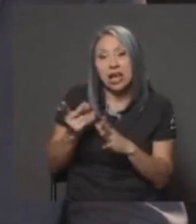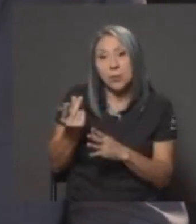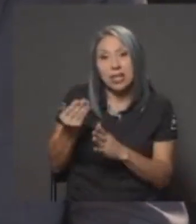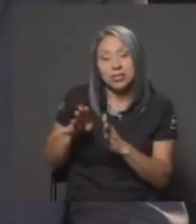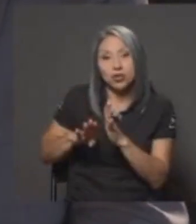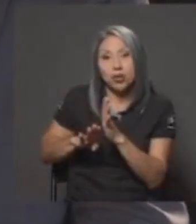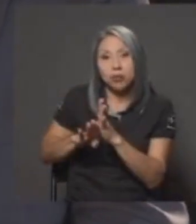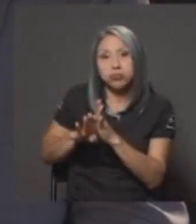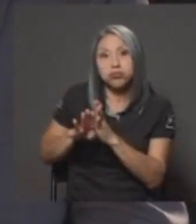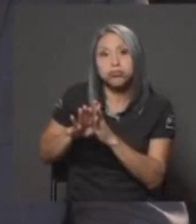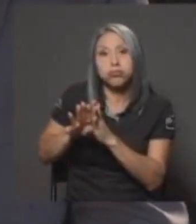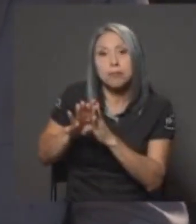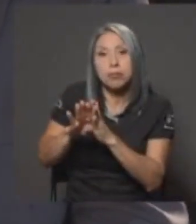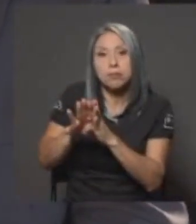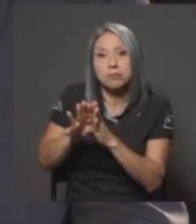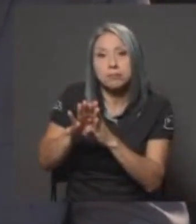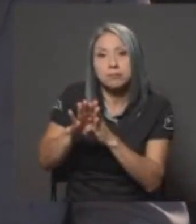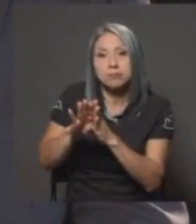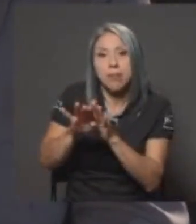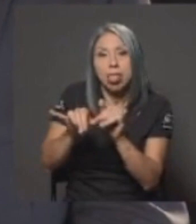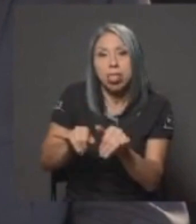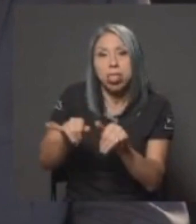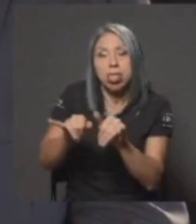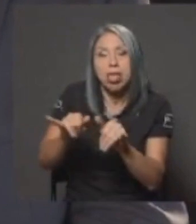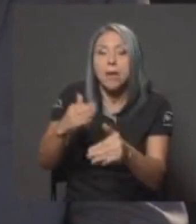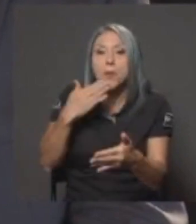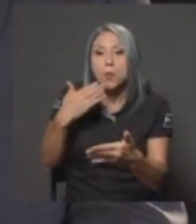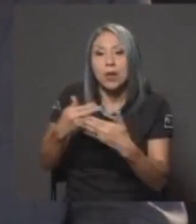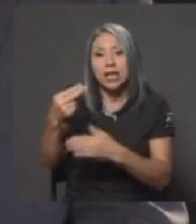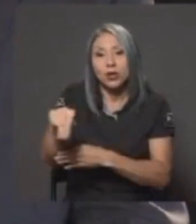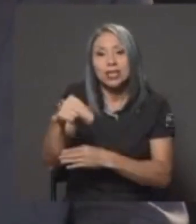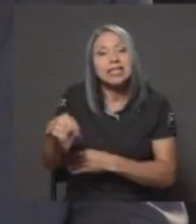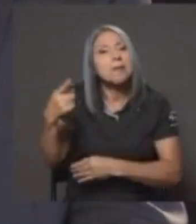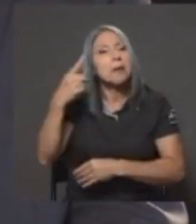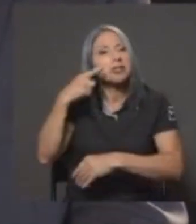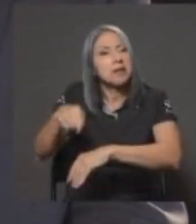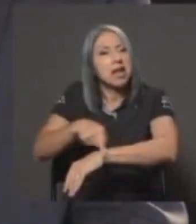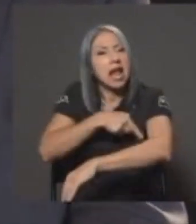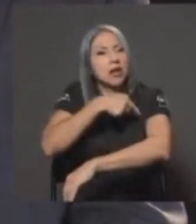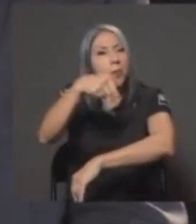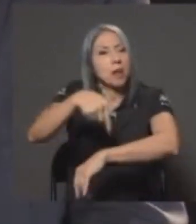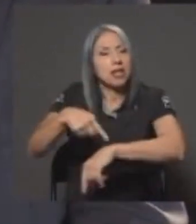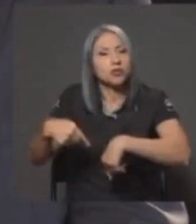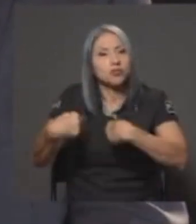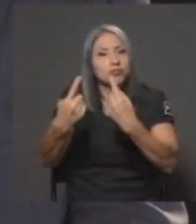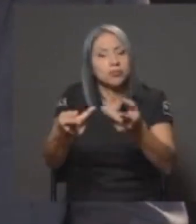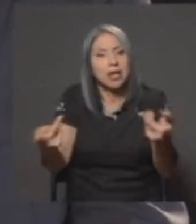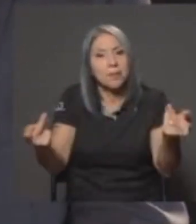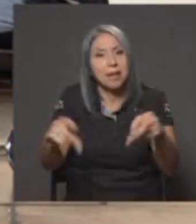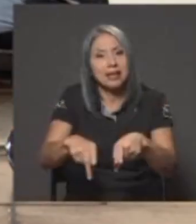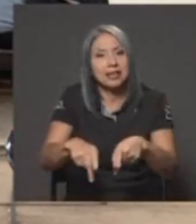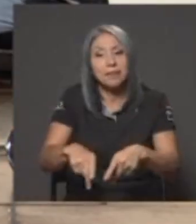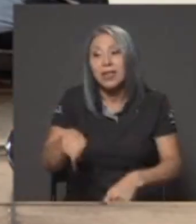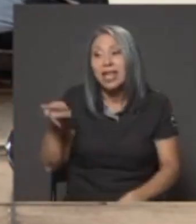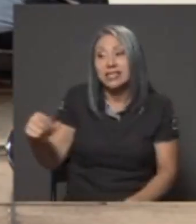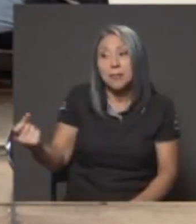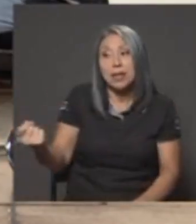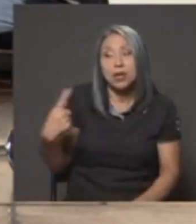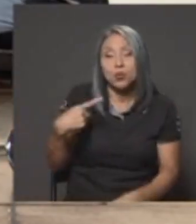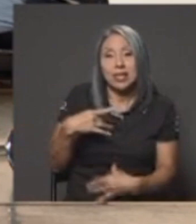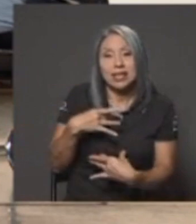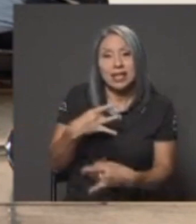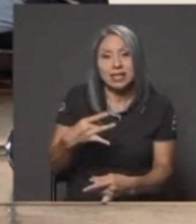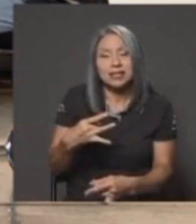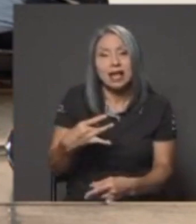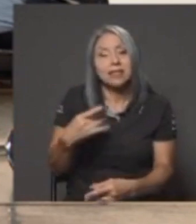crecer, que son buenas noticias. Vamos a ver qué pasa en el largo plazo. Esa es una pregunta súper interesante,